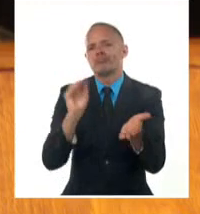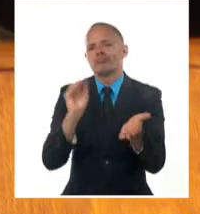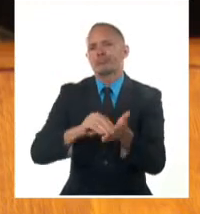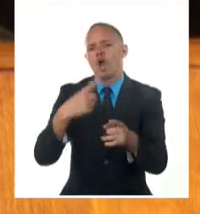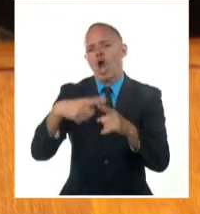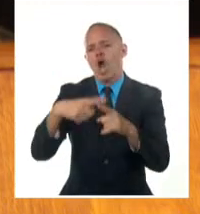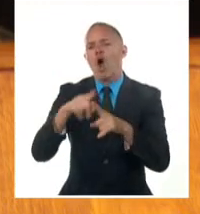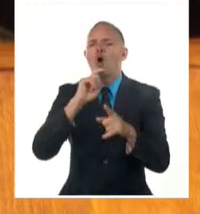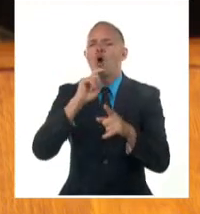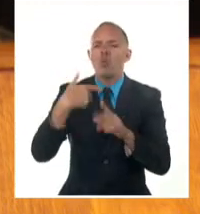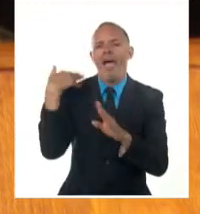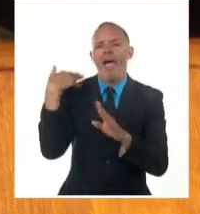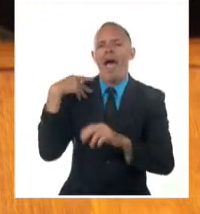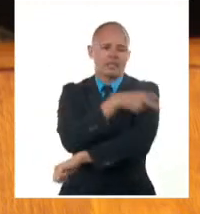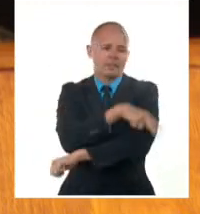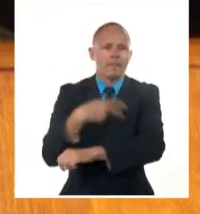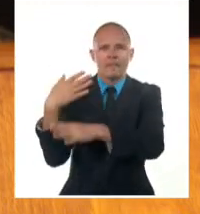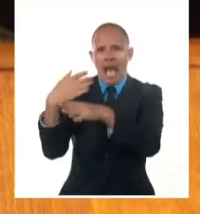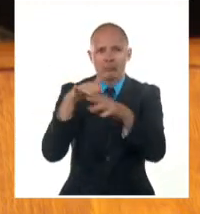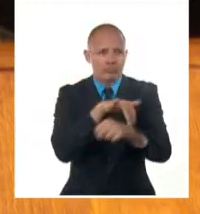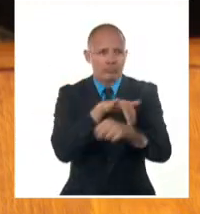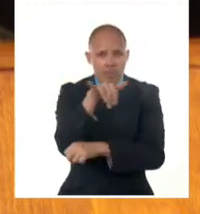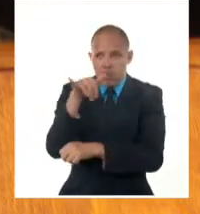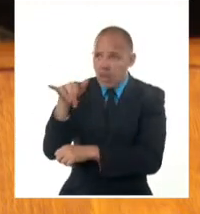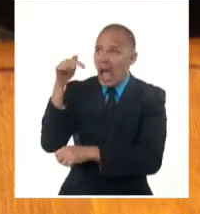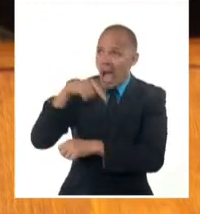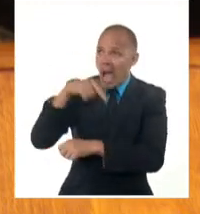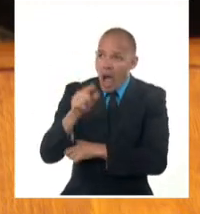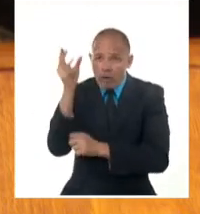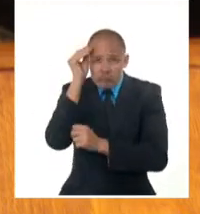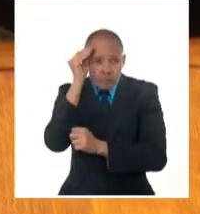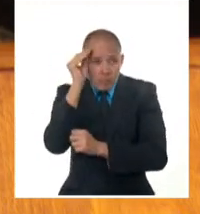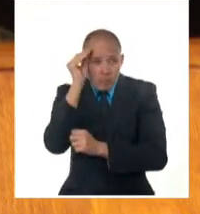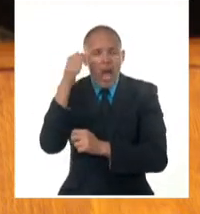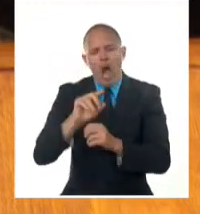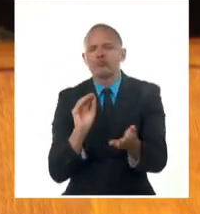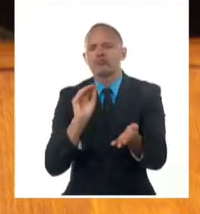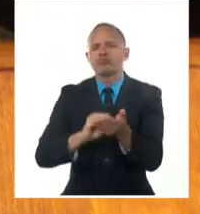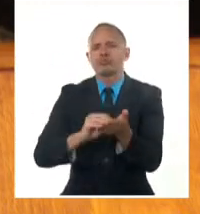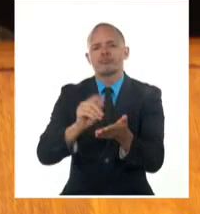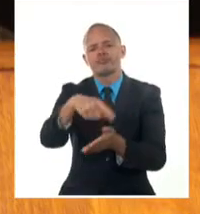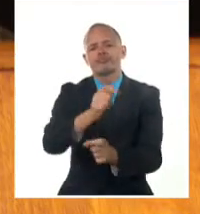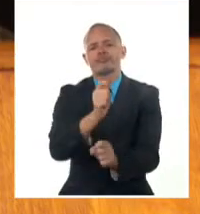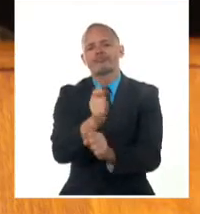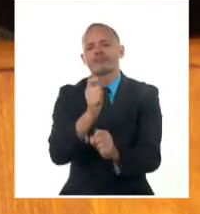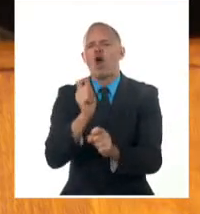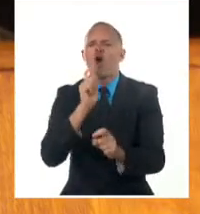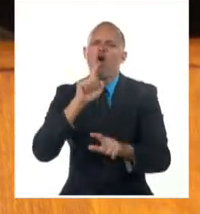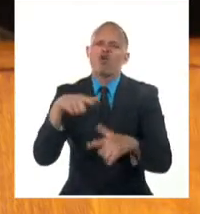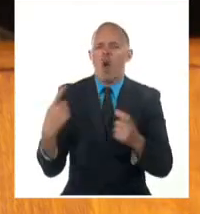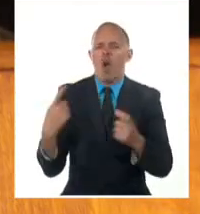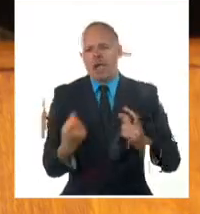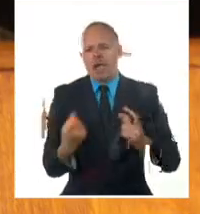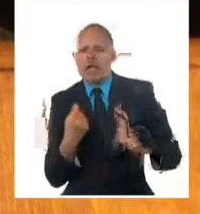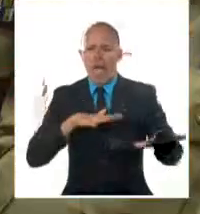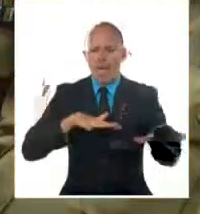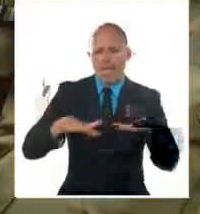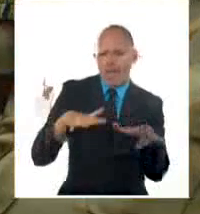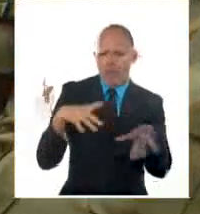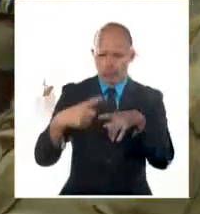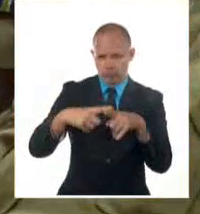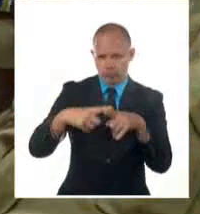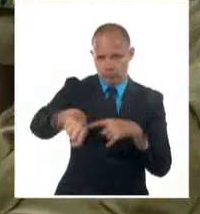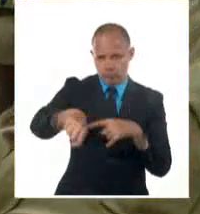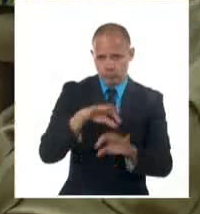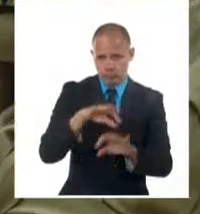misiones internacionalistas, así como el estudio permanente de conflictos militares en otras regiones del planeta.